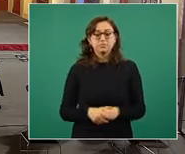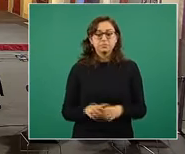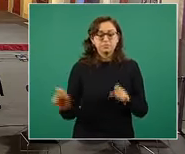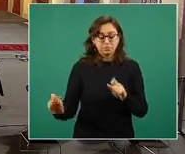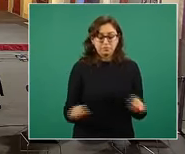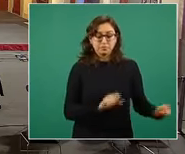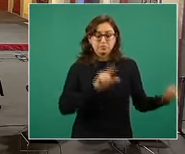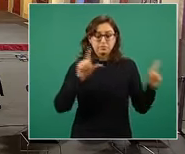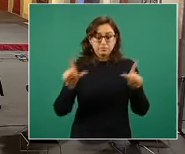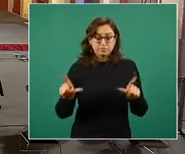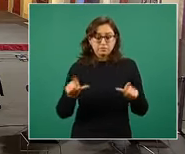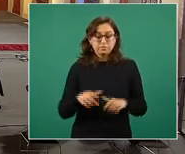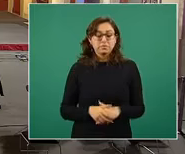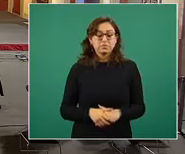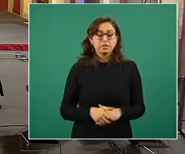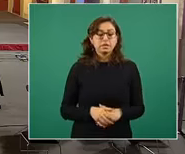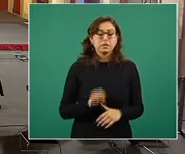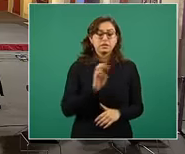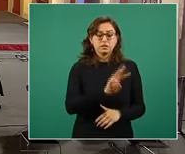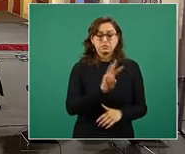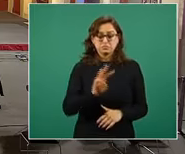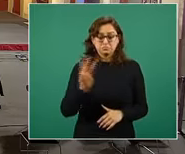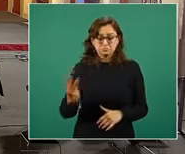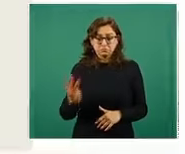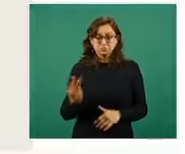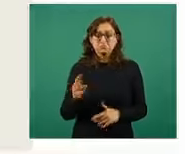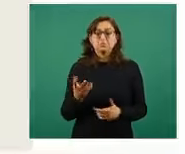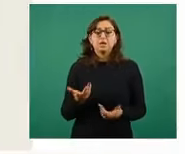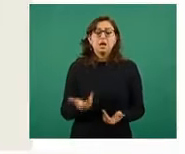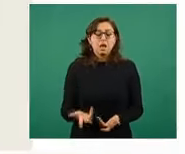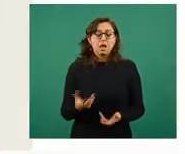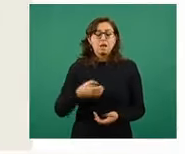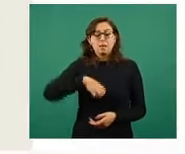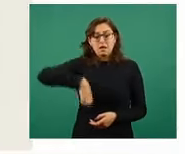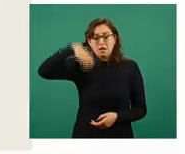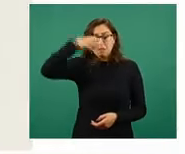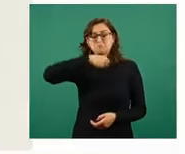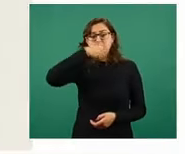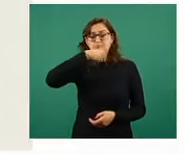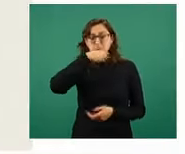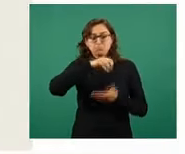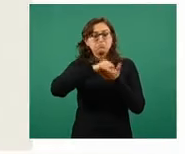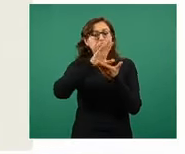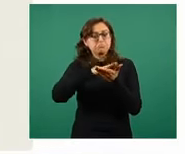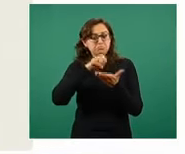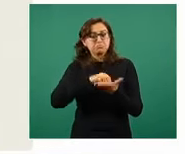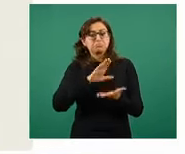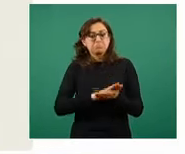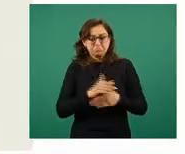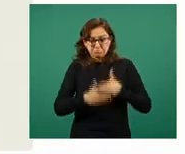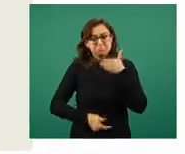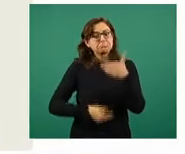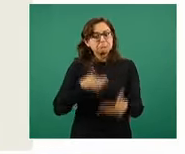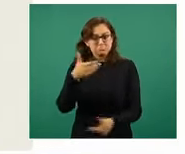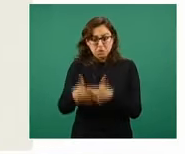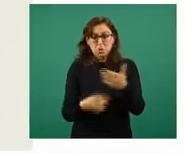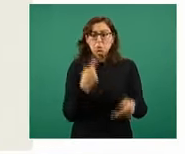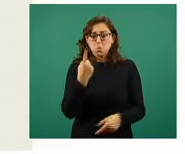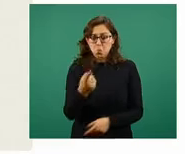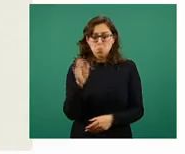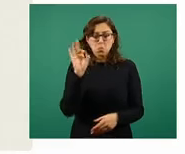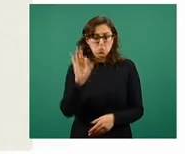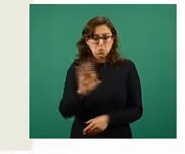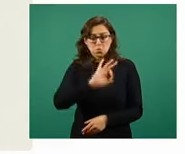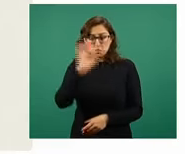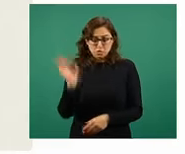plataforma. La plataforma de registro, avanzamos un punto porcentual, seguimos invitando a las personas adultas mayores, mayores de 60